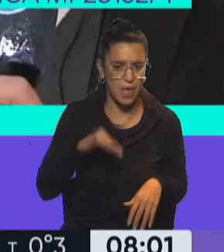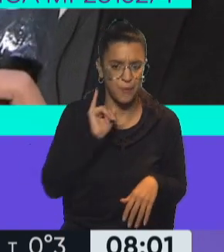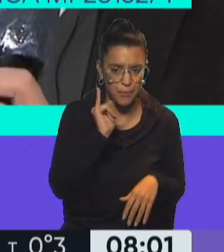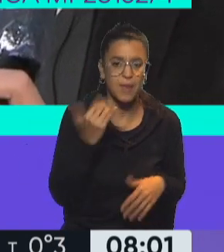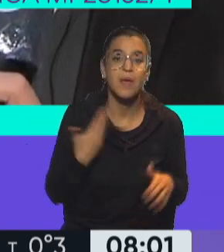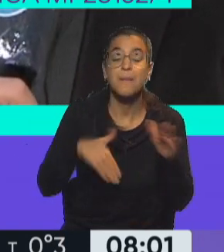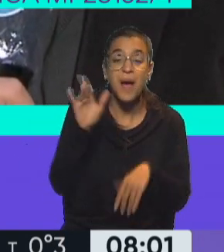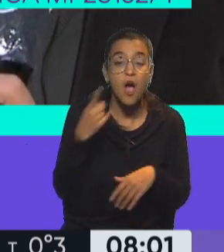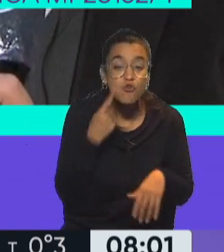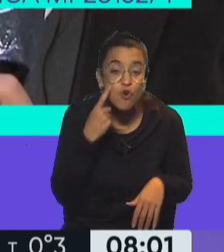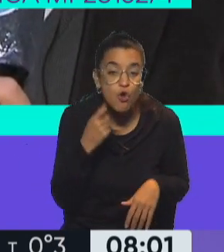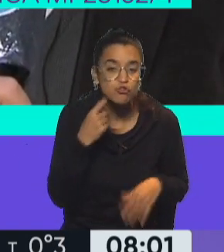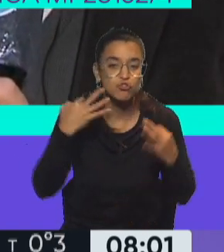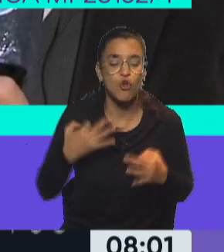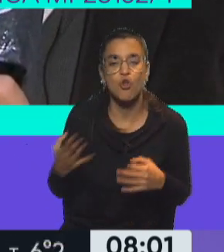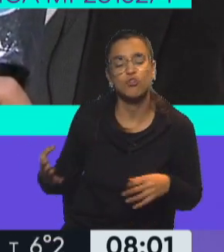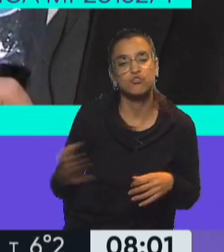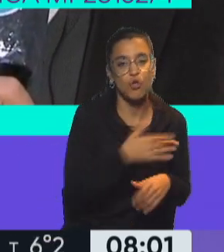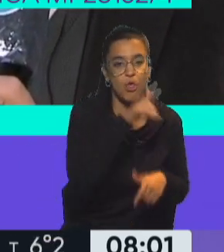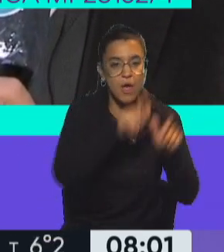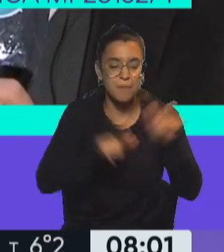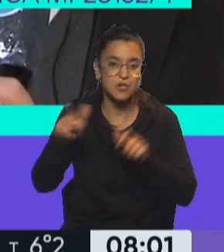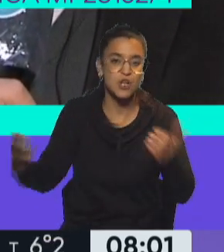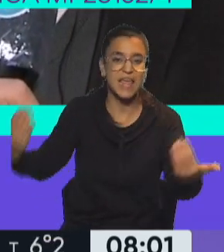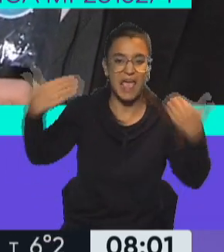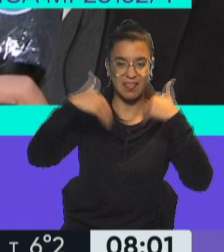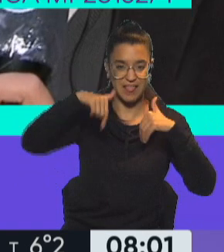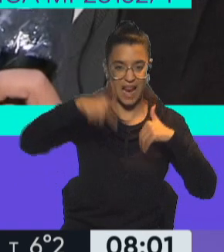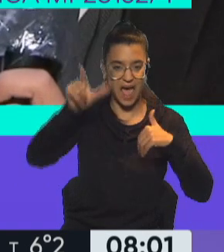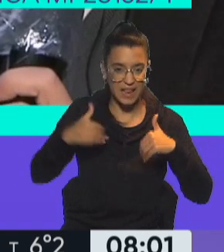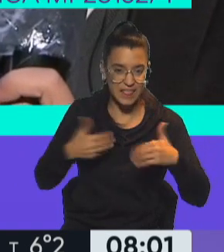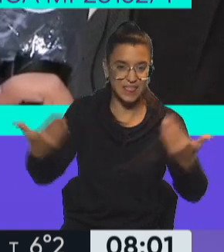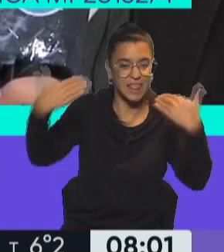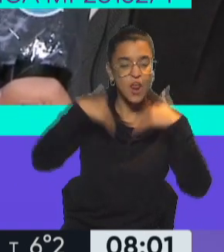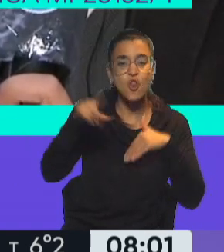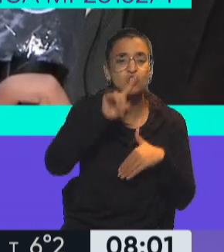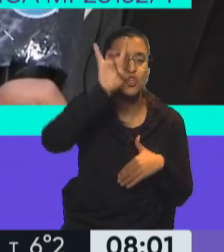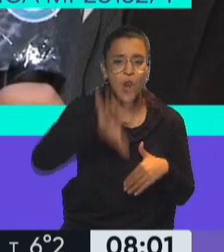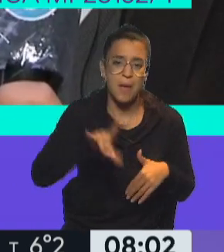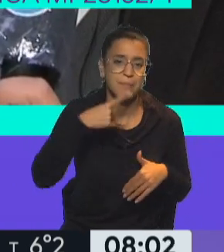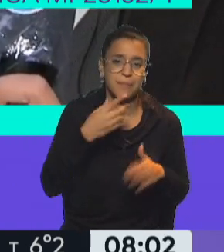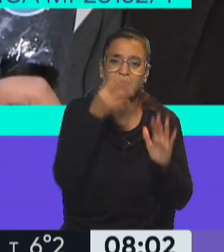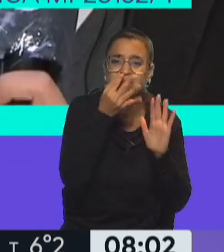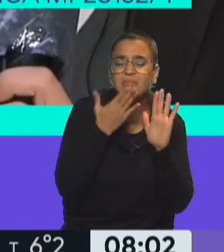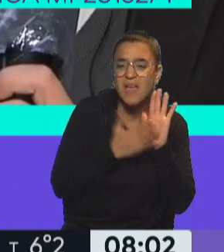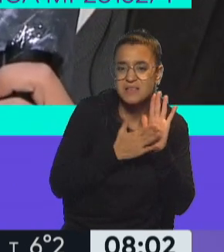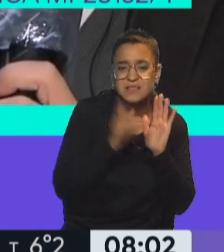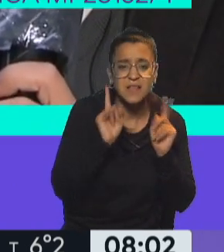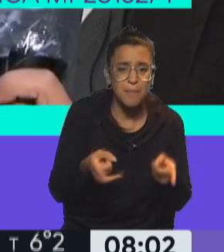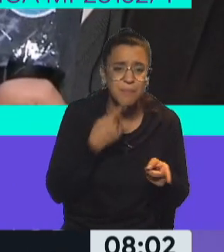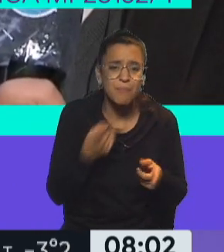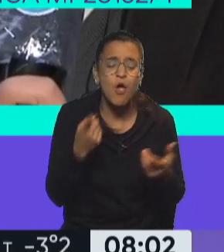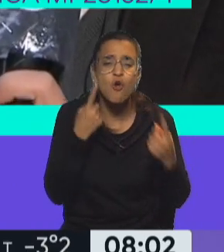todo a nivel de control de absolutamente todos los que ingresan del país, no solo haciéndole los test adecuados, sino que